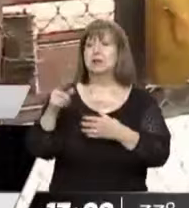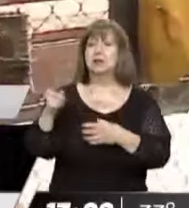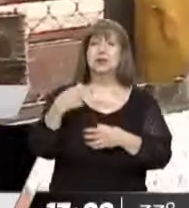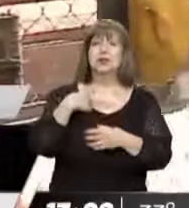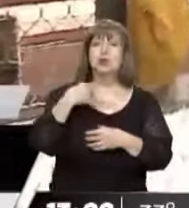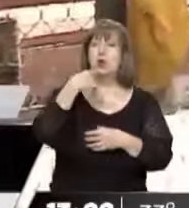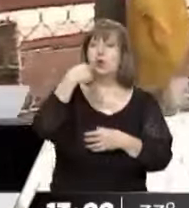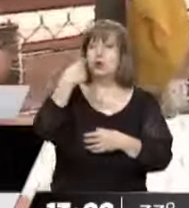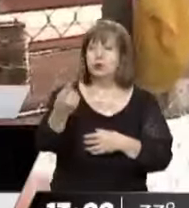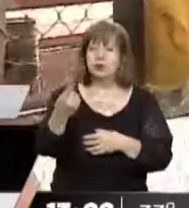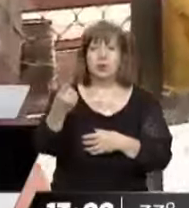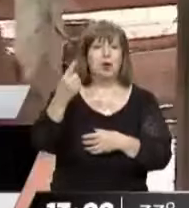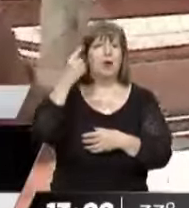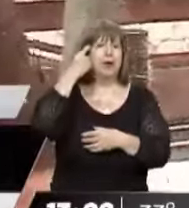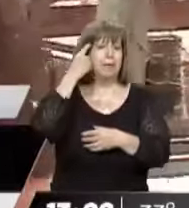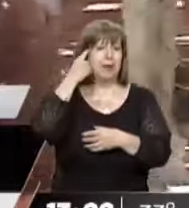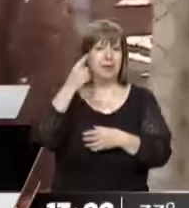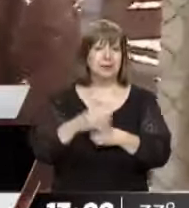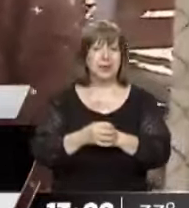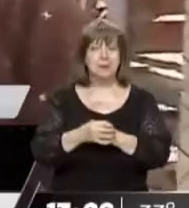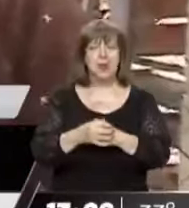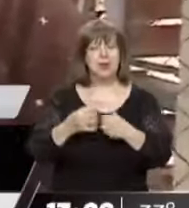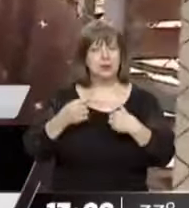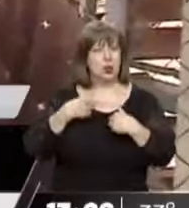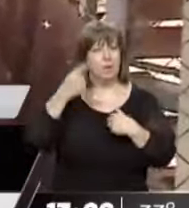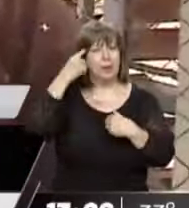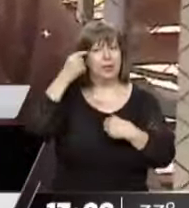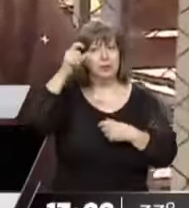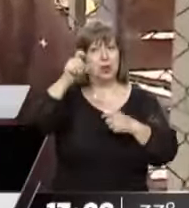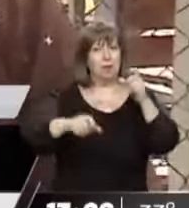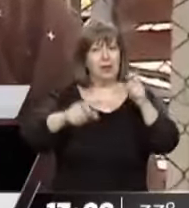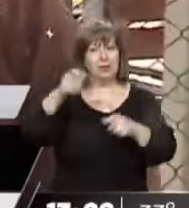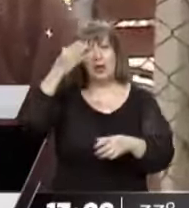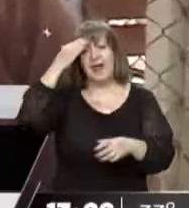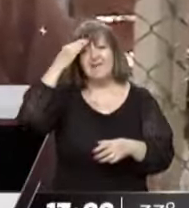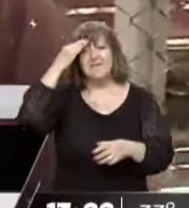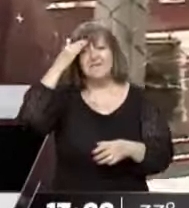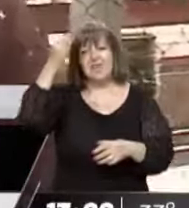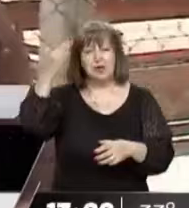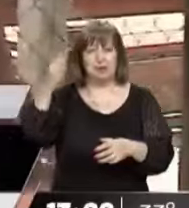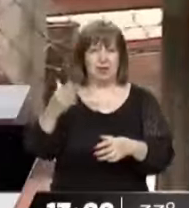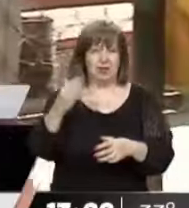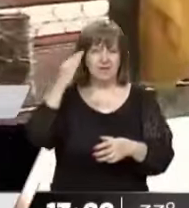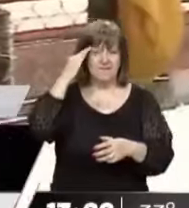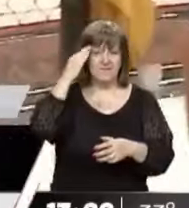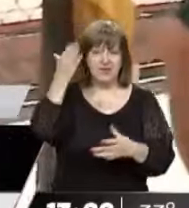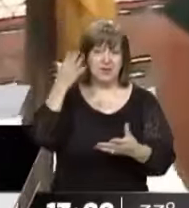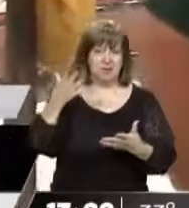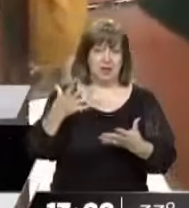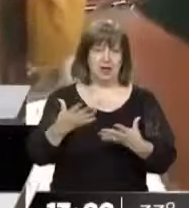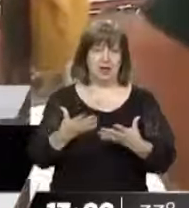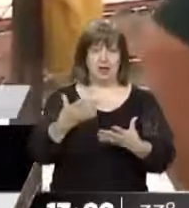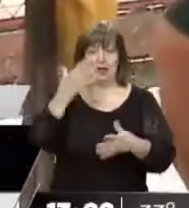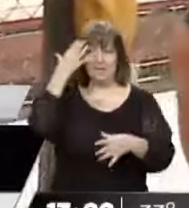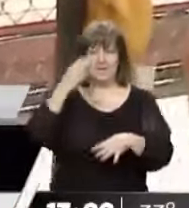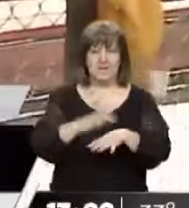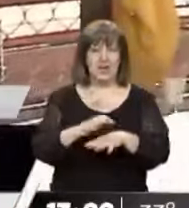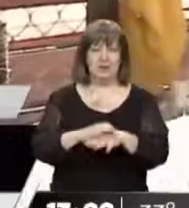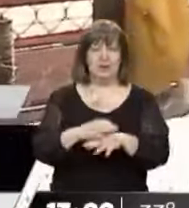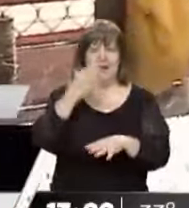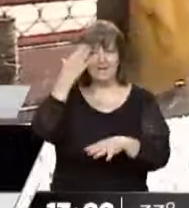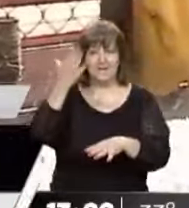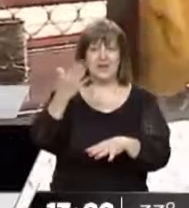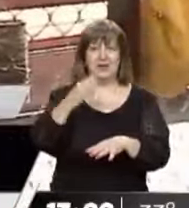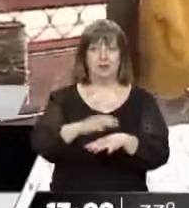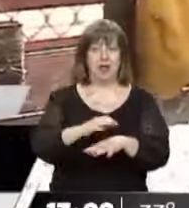No una cuestión con un interés económico como puede ser el desarrollo inmobiliario, que eso también lo hemos escuchado mucho, sino decir pirómanos, gente que